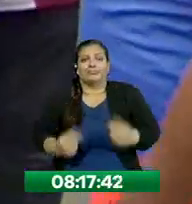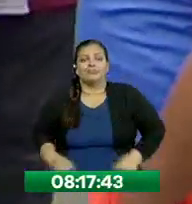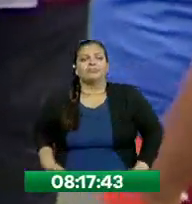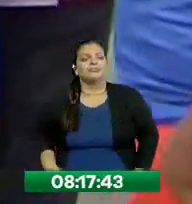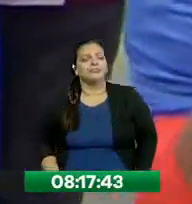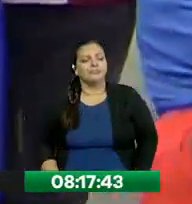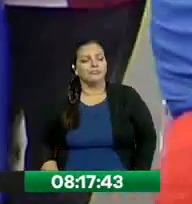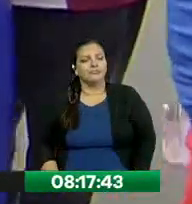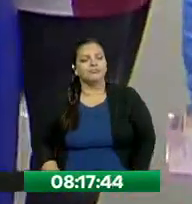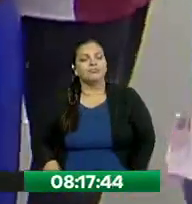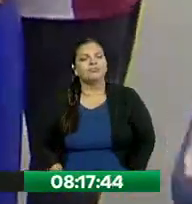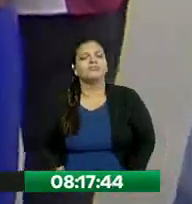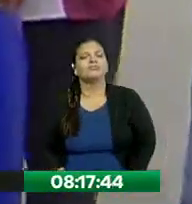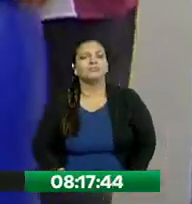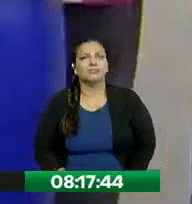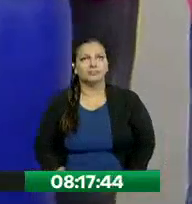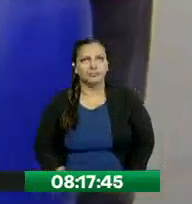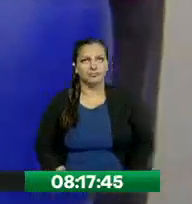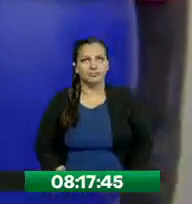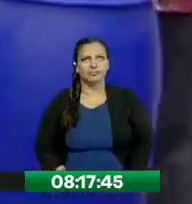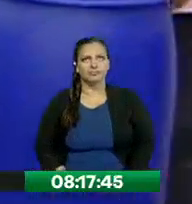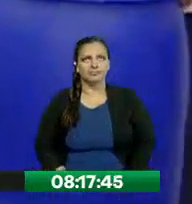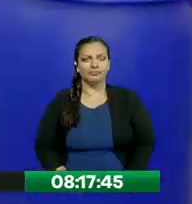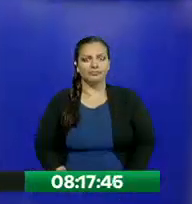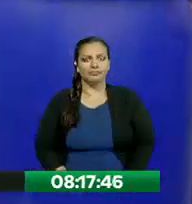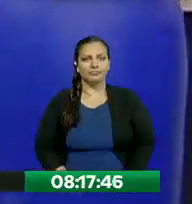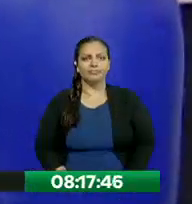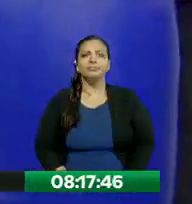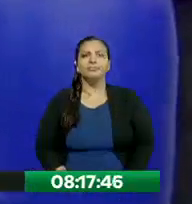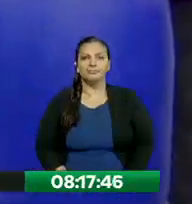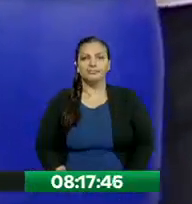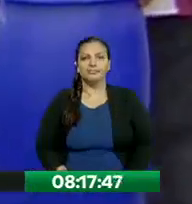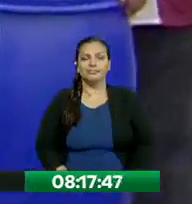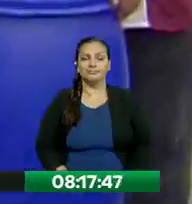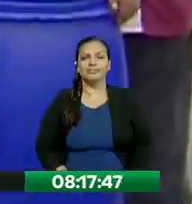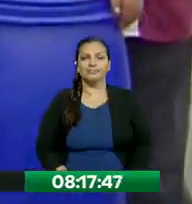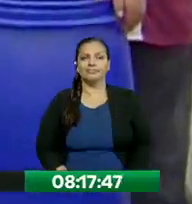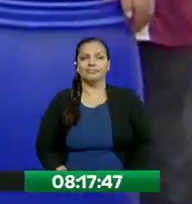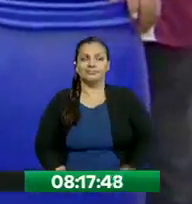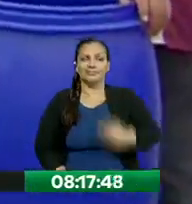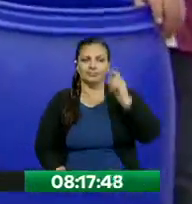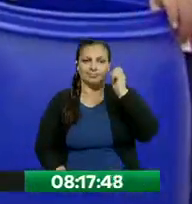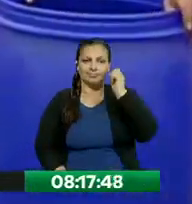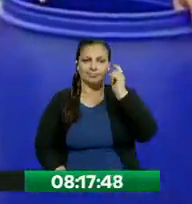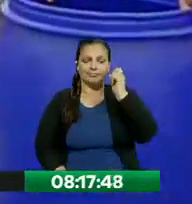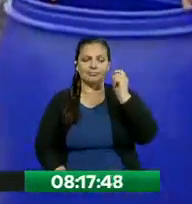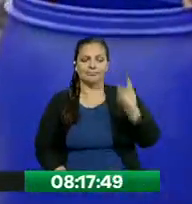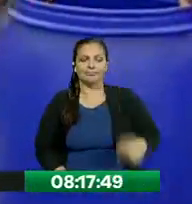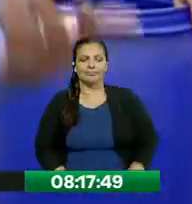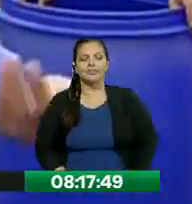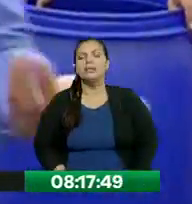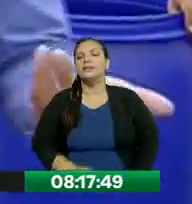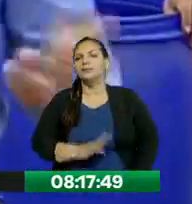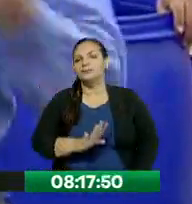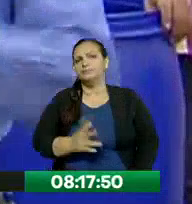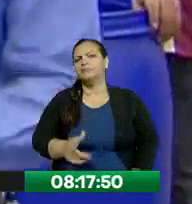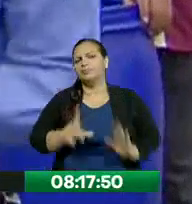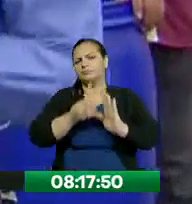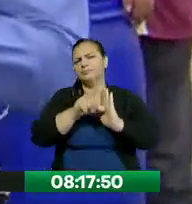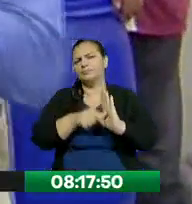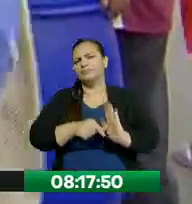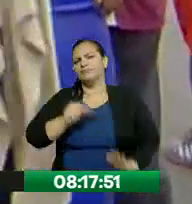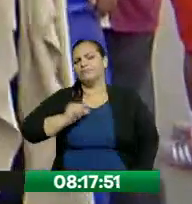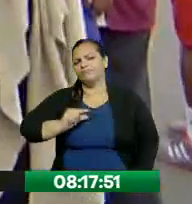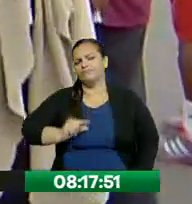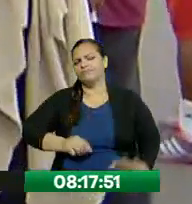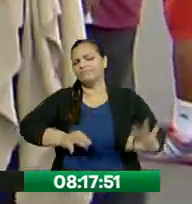Vamos nosotros a retornar momentáneamente, porque más adelante continuaremos brindándoles a ustedes más detalles en torno